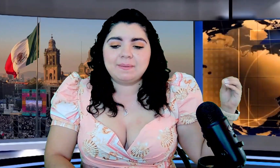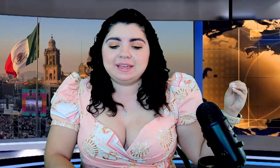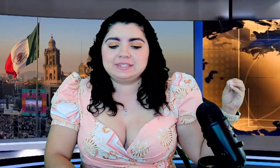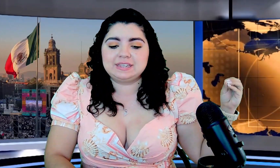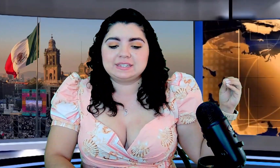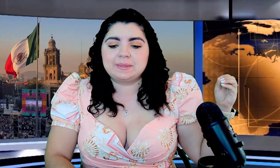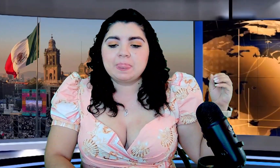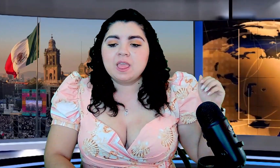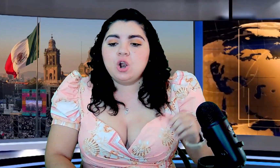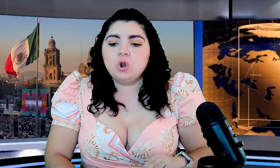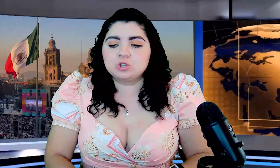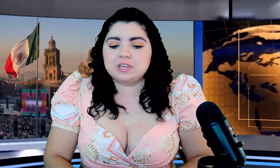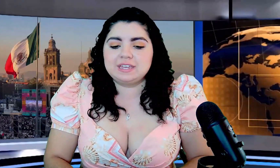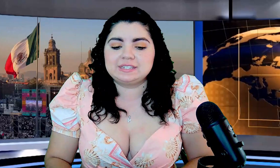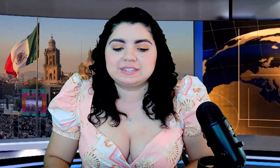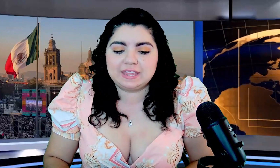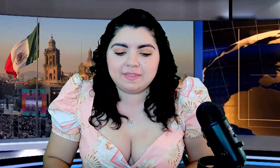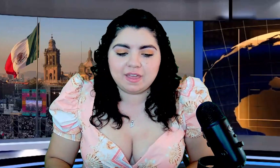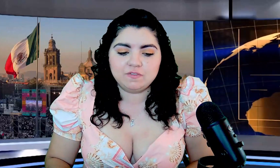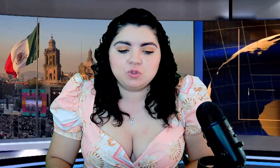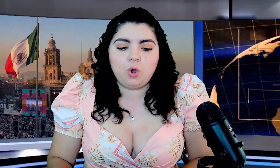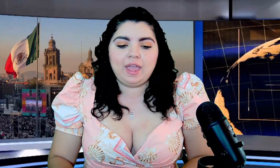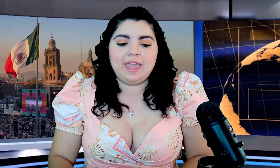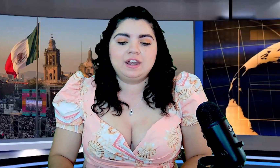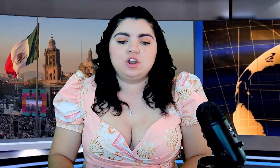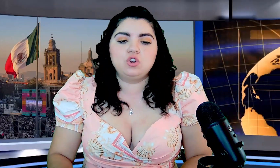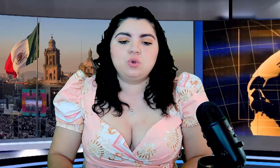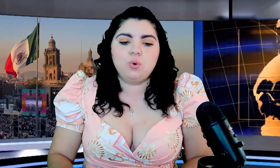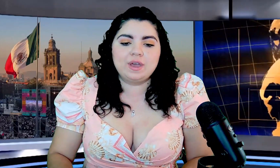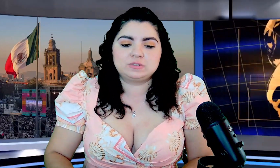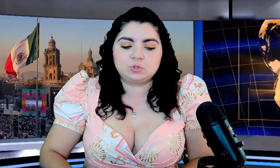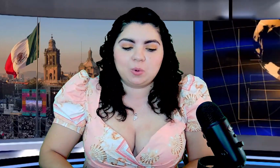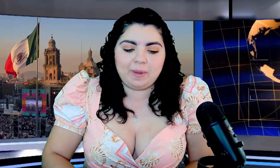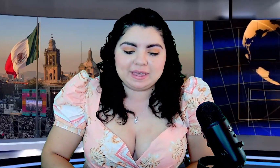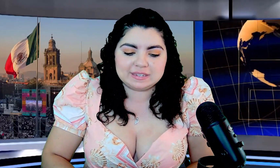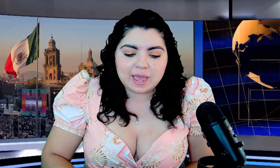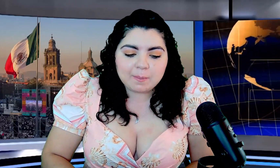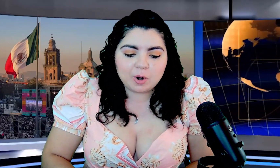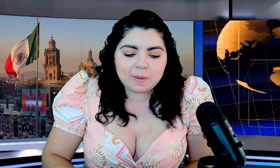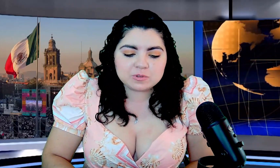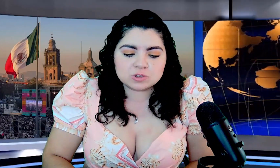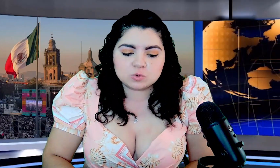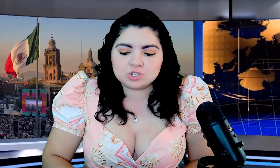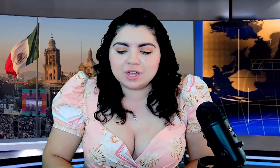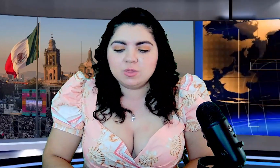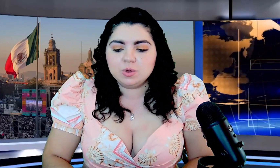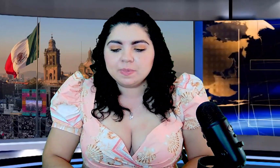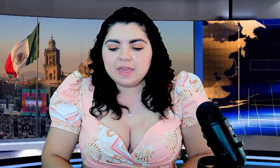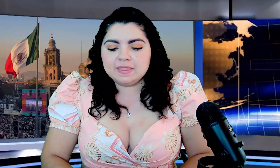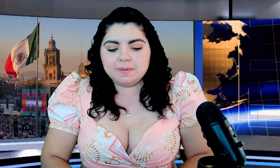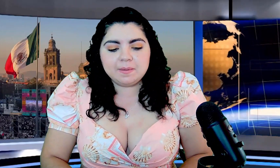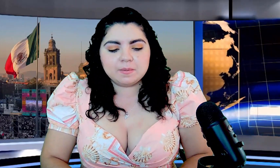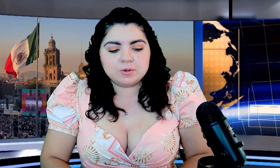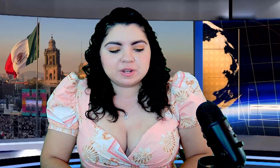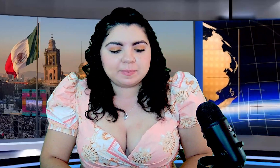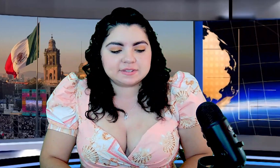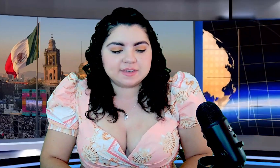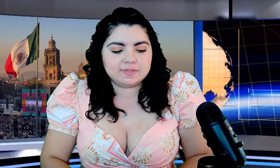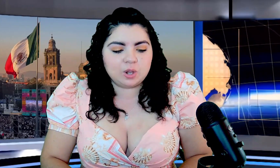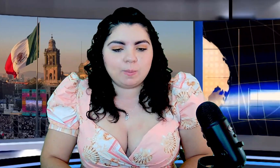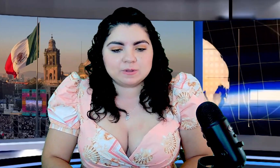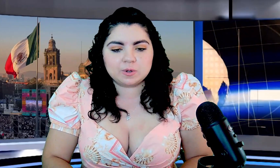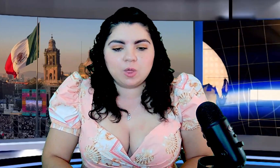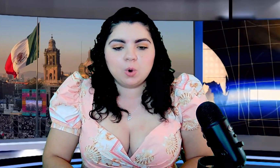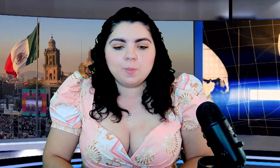avances los que se están dando en nuestro país pero vamos escuchando de viva voz del presidente